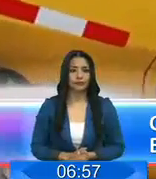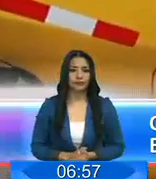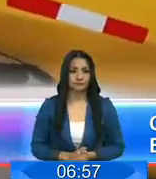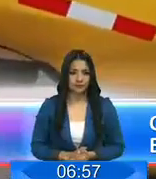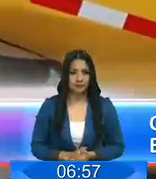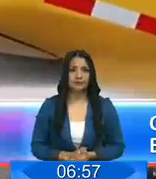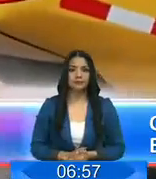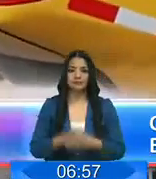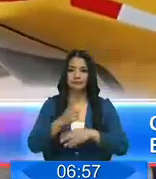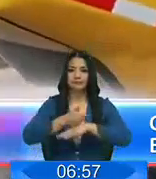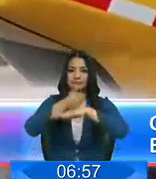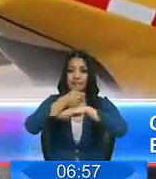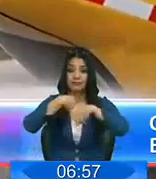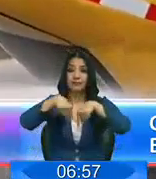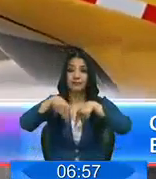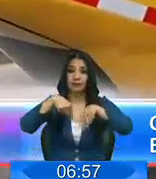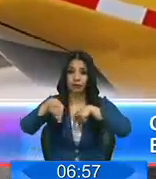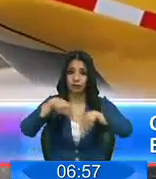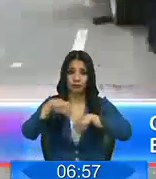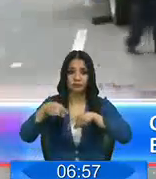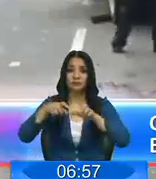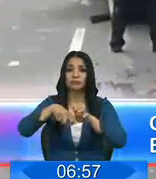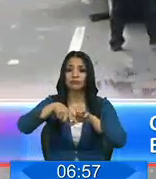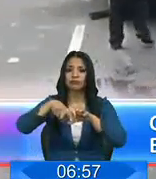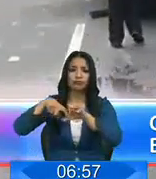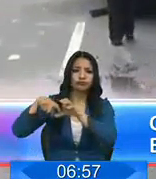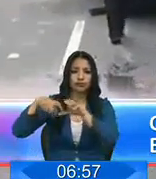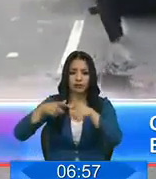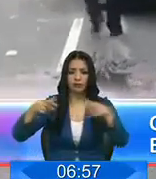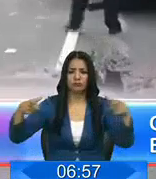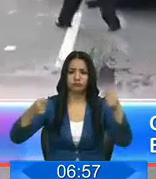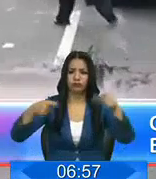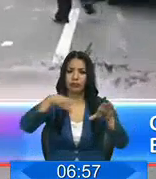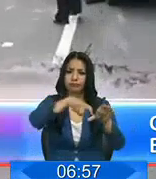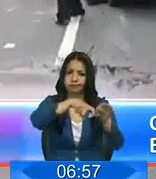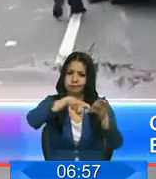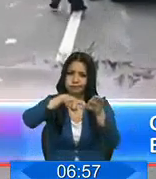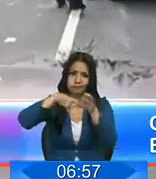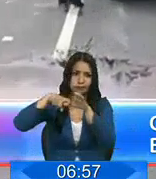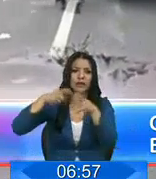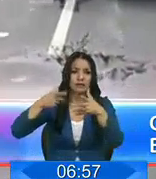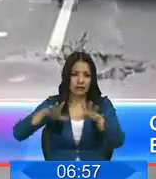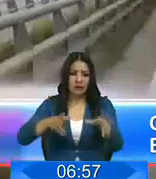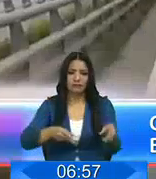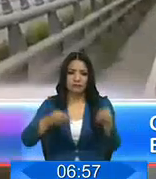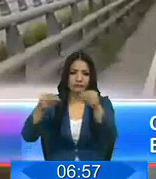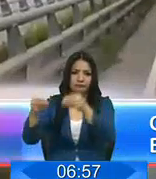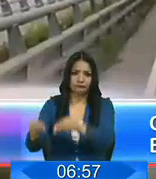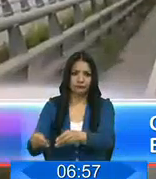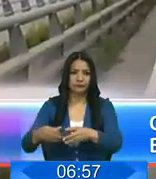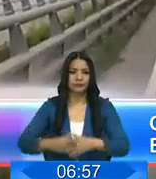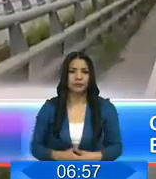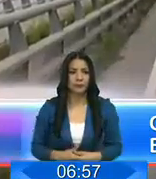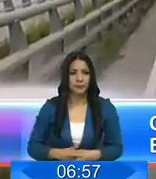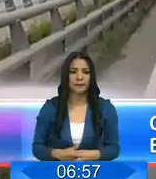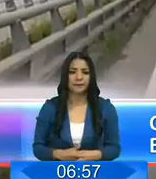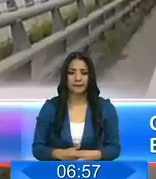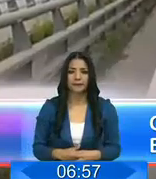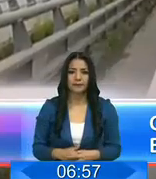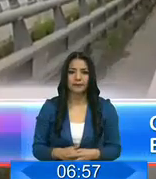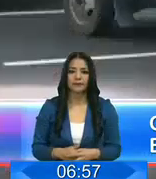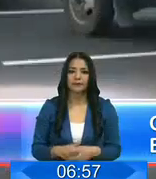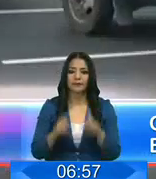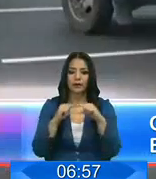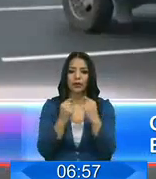Personal de la CTE, mediante una grúa, remolcó el vehículo para poderlo retirar de la vía. Mientras tanto, hombres del cuerpo de